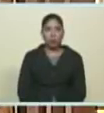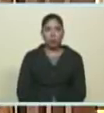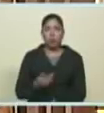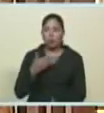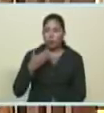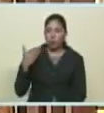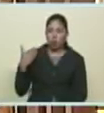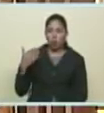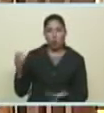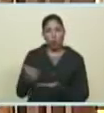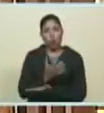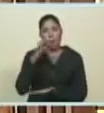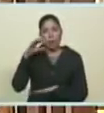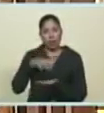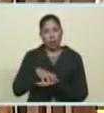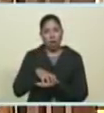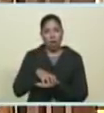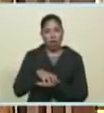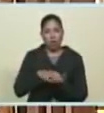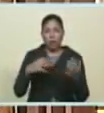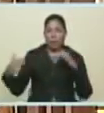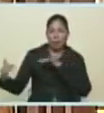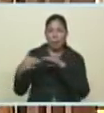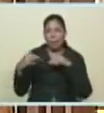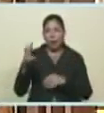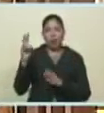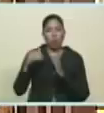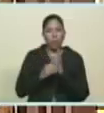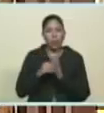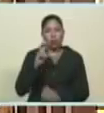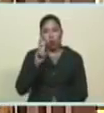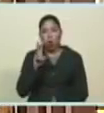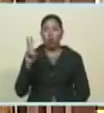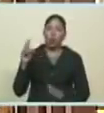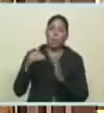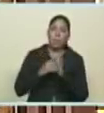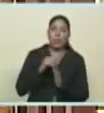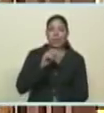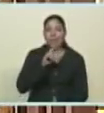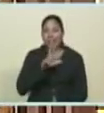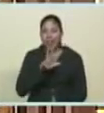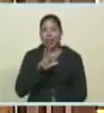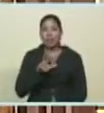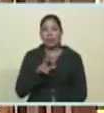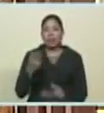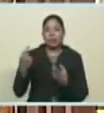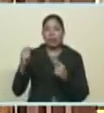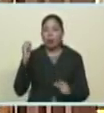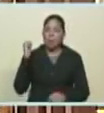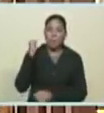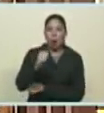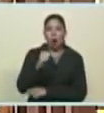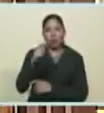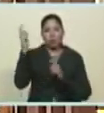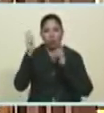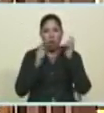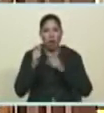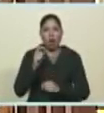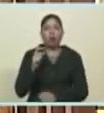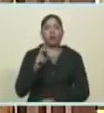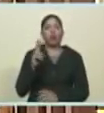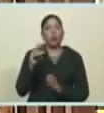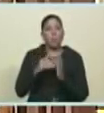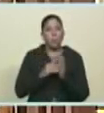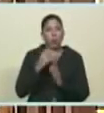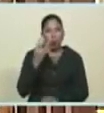Veníamos de golpes de Estado 2002, sabotaje petrolero 2002-2003, intento de asesinato de Chávez 2003-2004, Guarimba